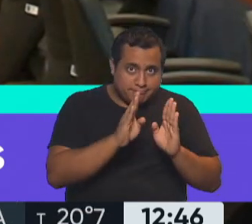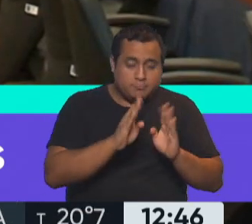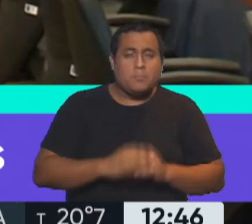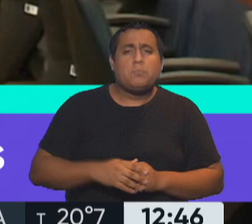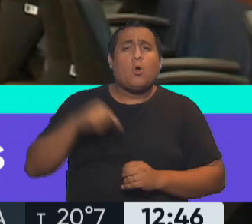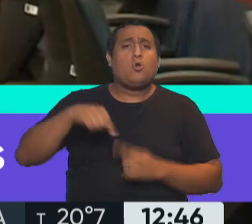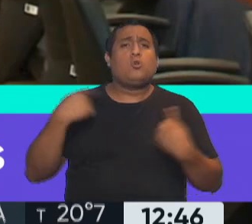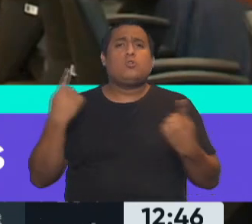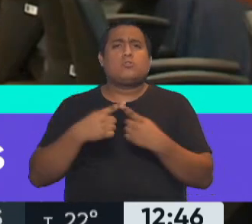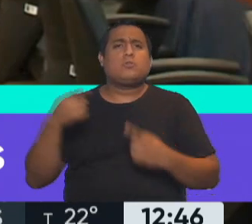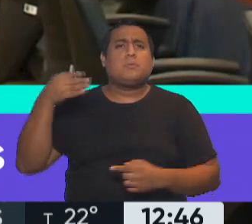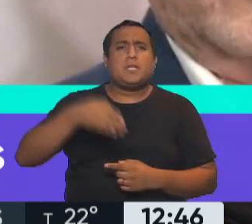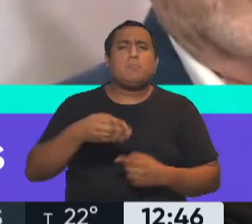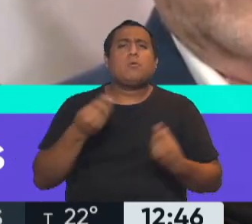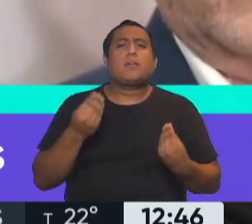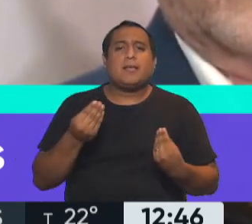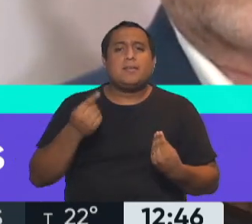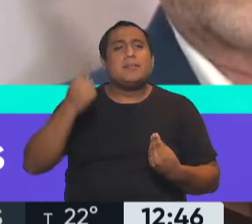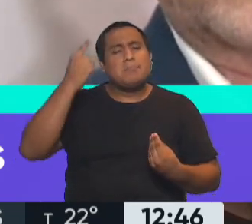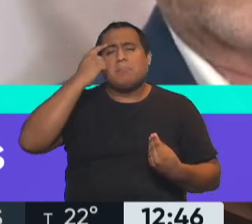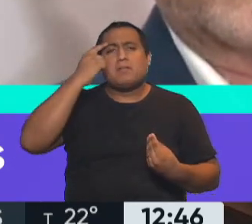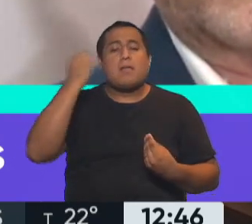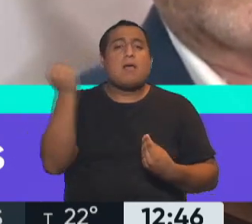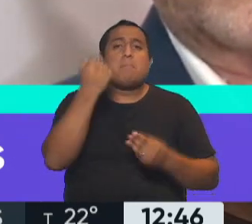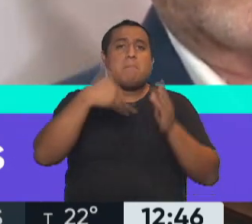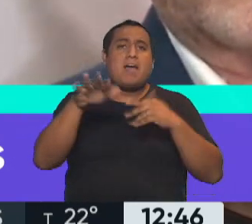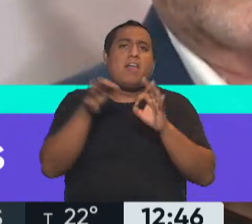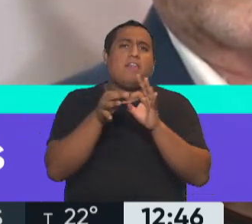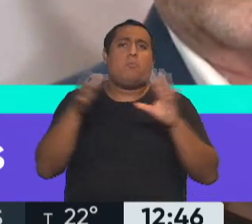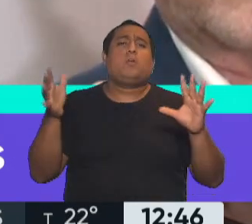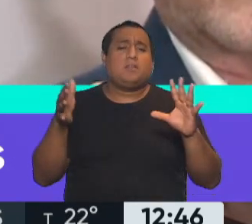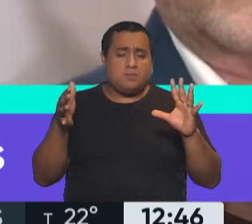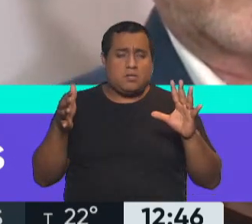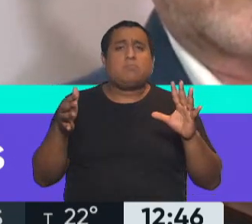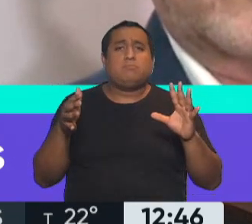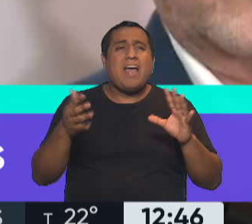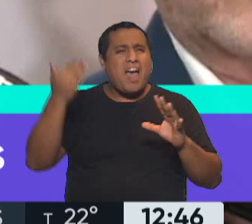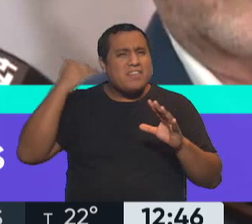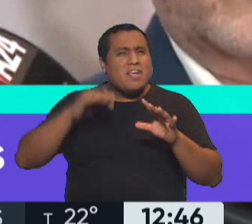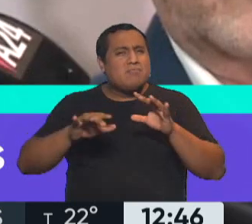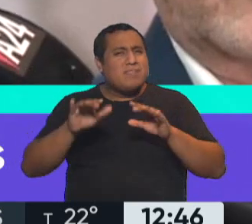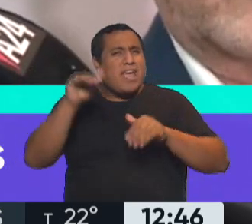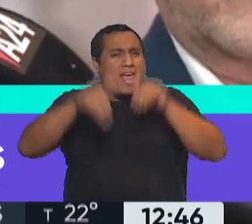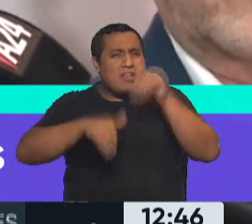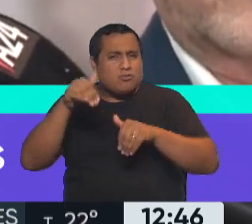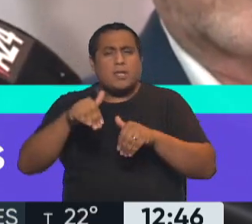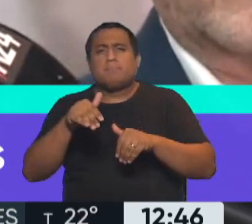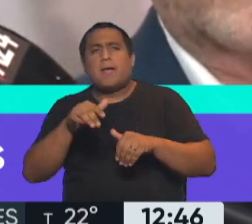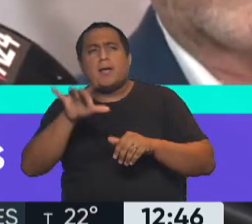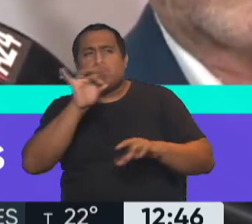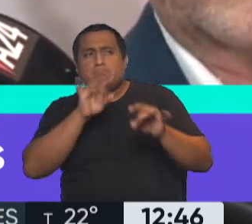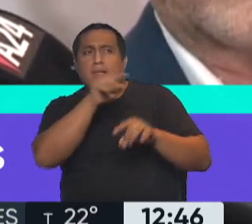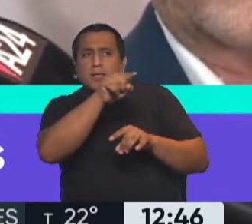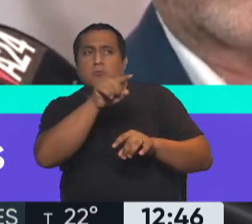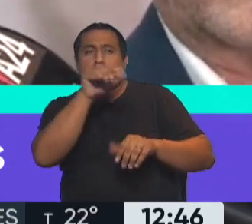esperanza de el pleno ejercicio de la democracia. Elegimos gente en las elecciones y ahora le venimos a pedir que